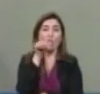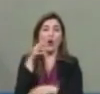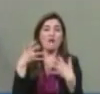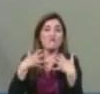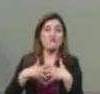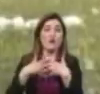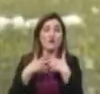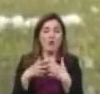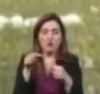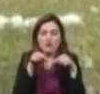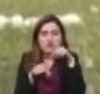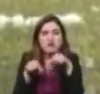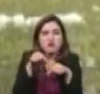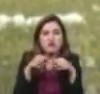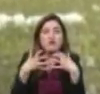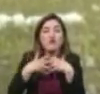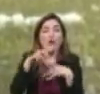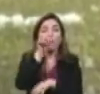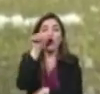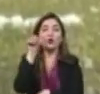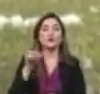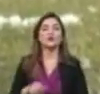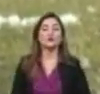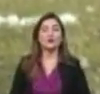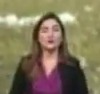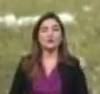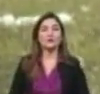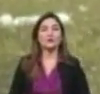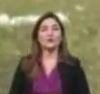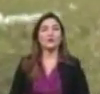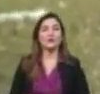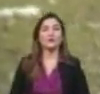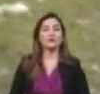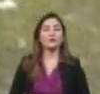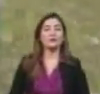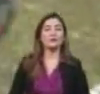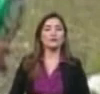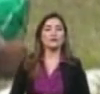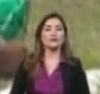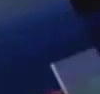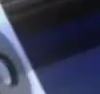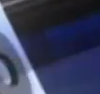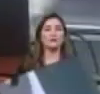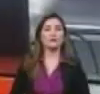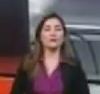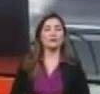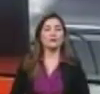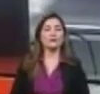fabricación de estupefacientes. En Sucumbíos, Vicente Albamber de Soto, 24 horas.